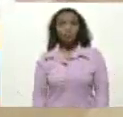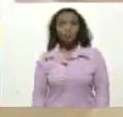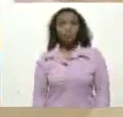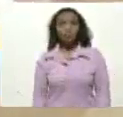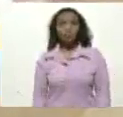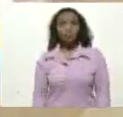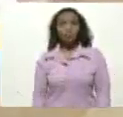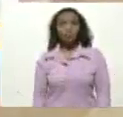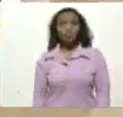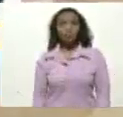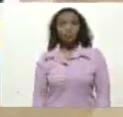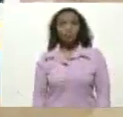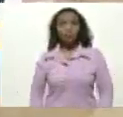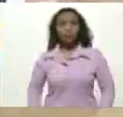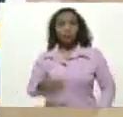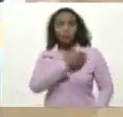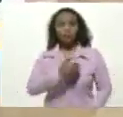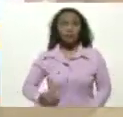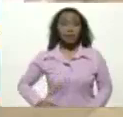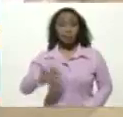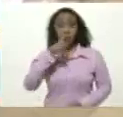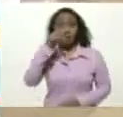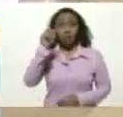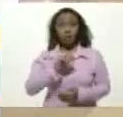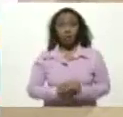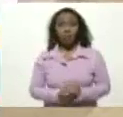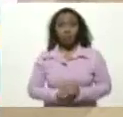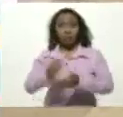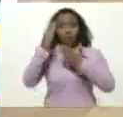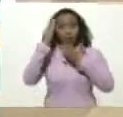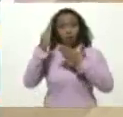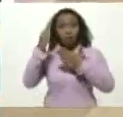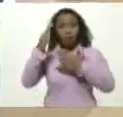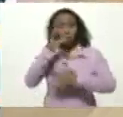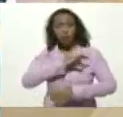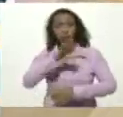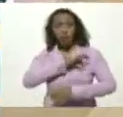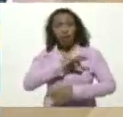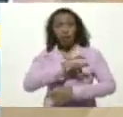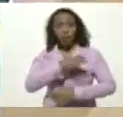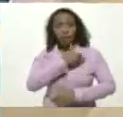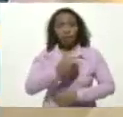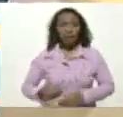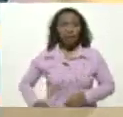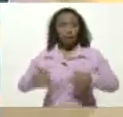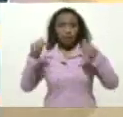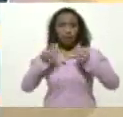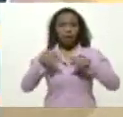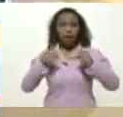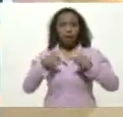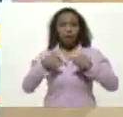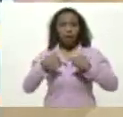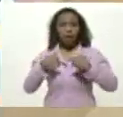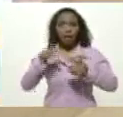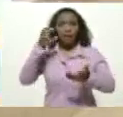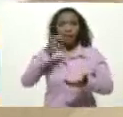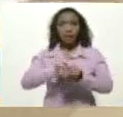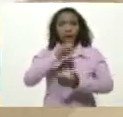Amaya Piatahuara, presidente Nicolás Maduro. Un saludo solidario y revolucionario, presidente, desde acá, desde el estado